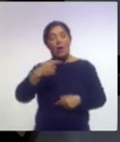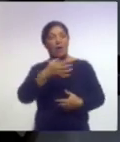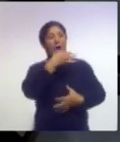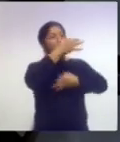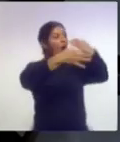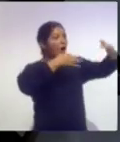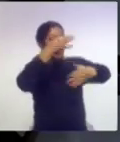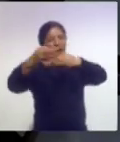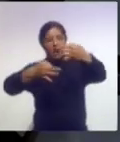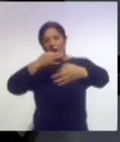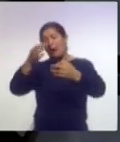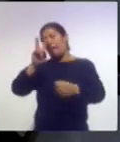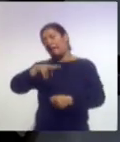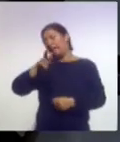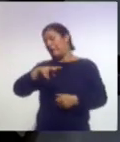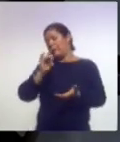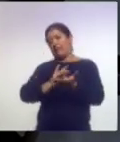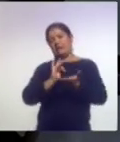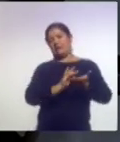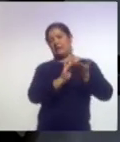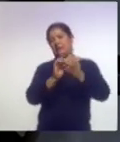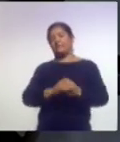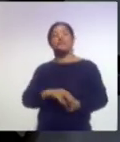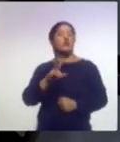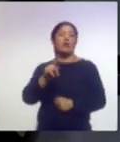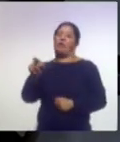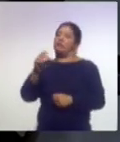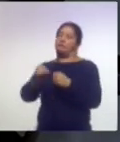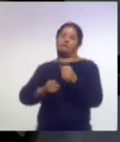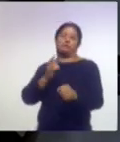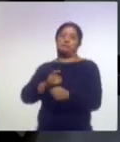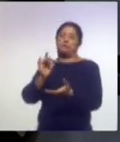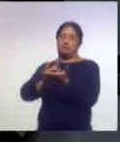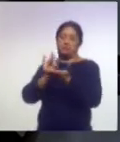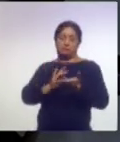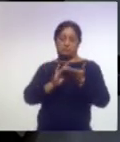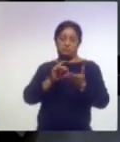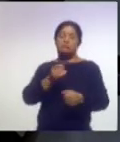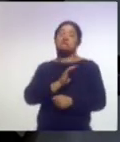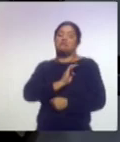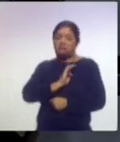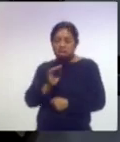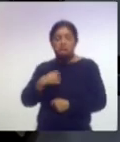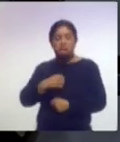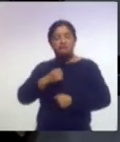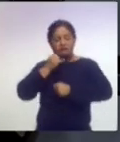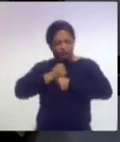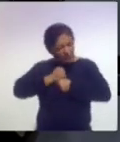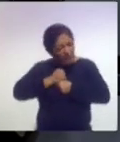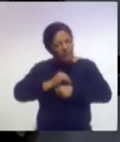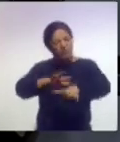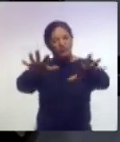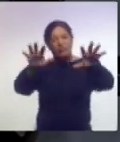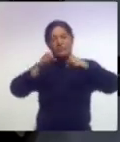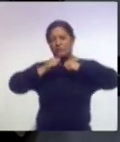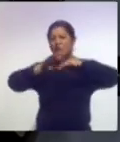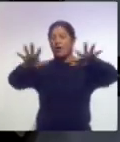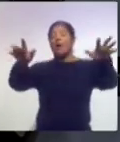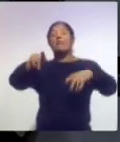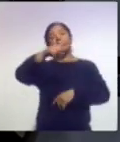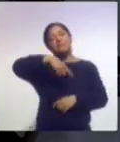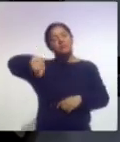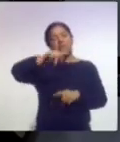periodistas. De verdad, un gusto, como siempre. No, le agradecemos a ustedes la oportunidad que nos brindan de poder promocionar esta convocatoria para que sean los periodistas